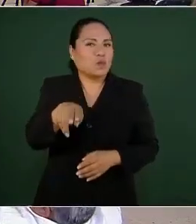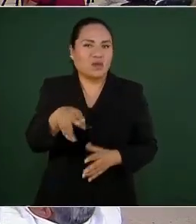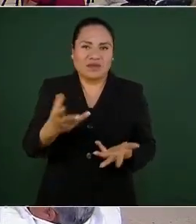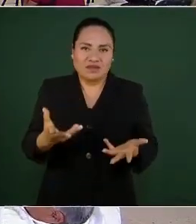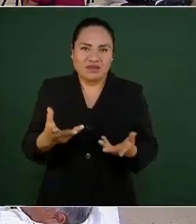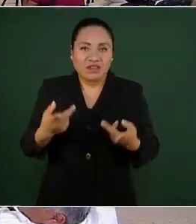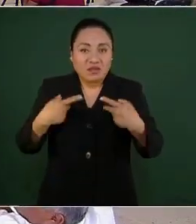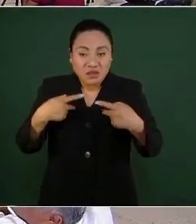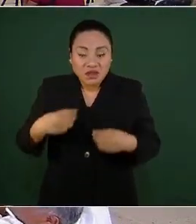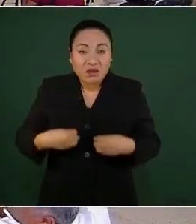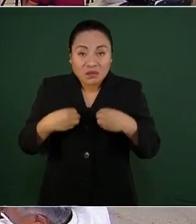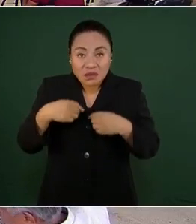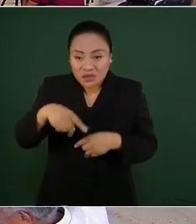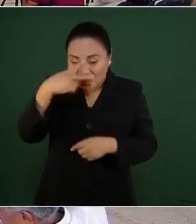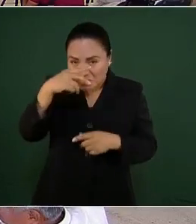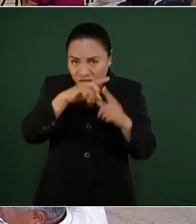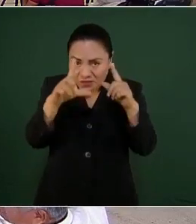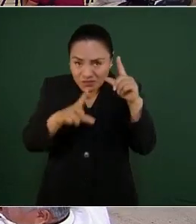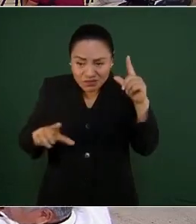El pueblo tiene